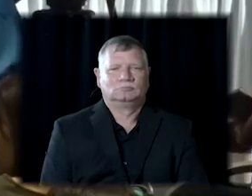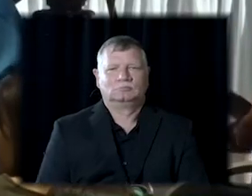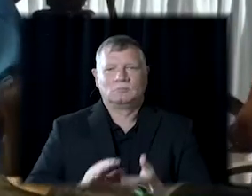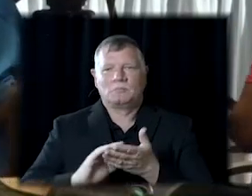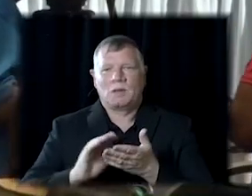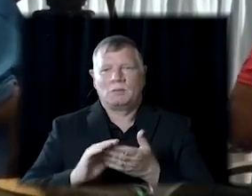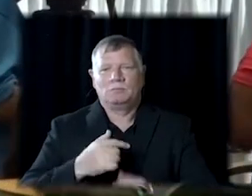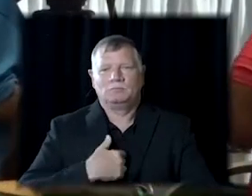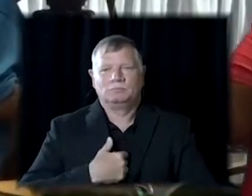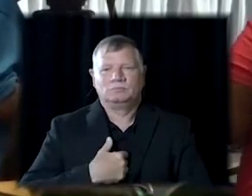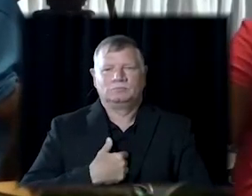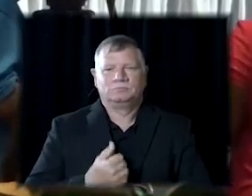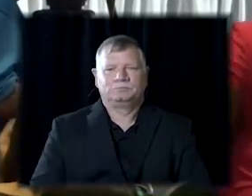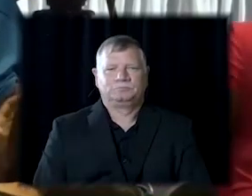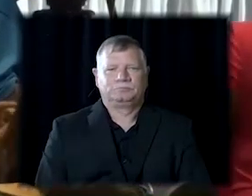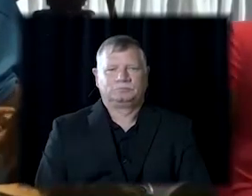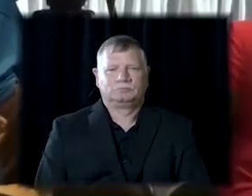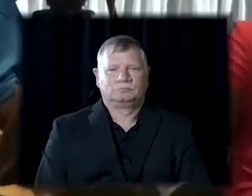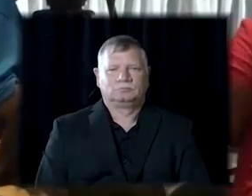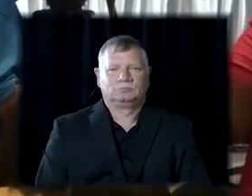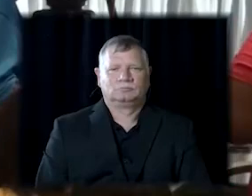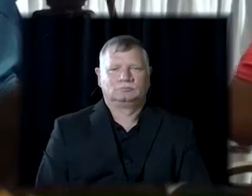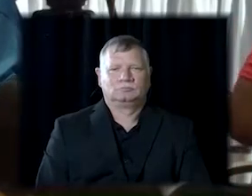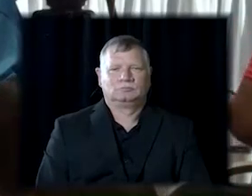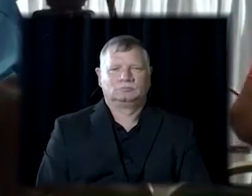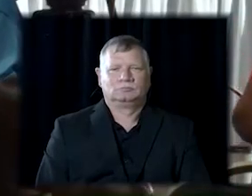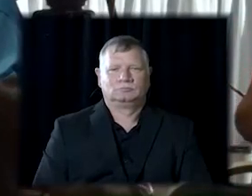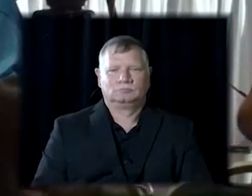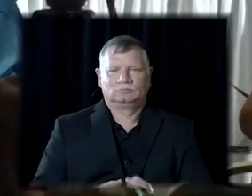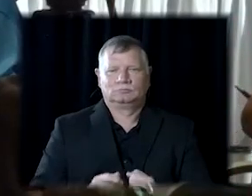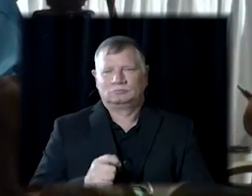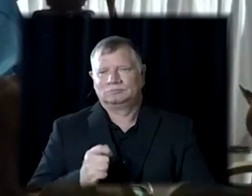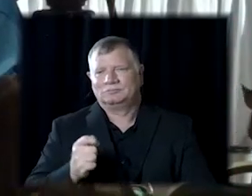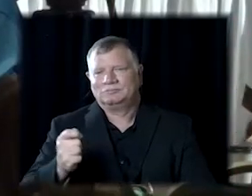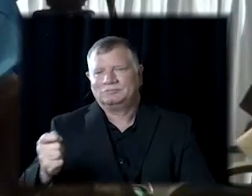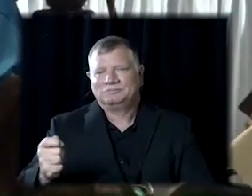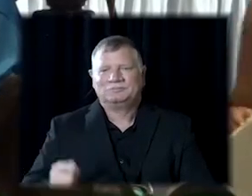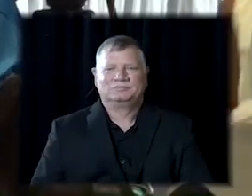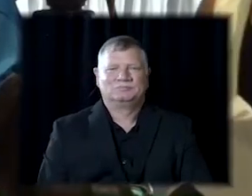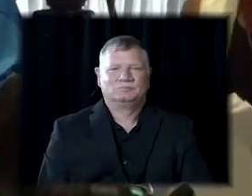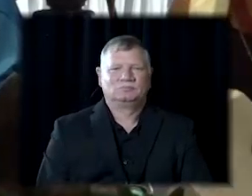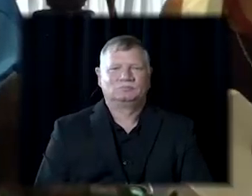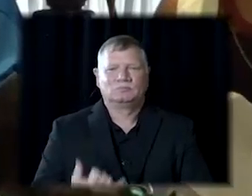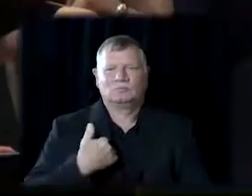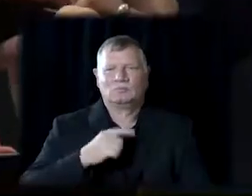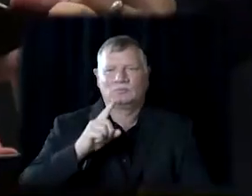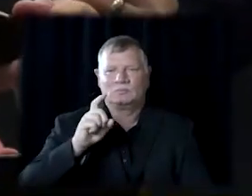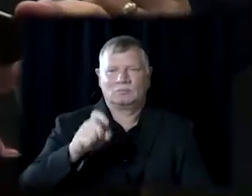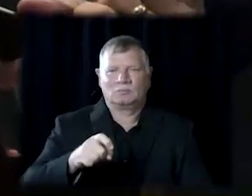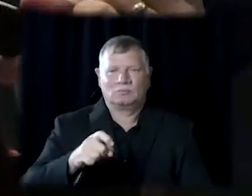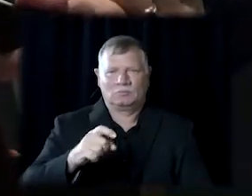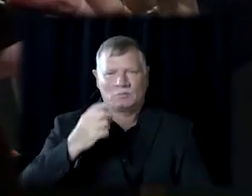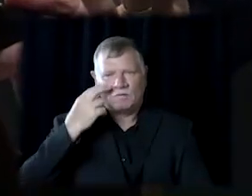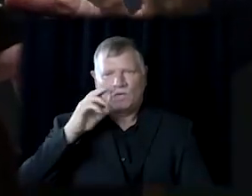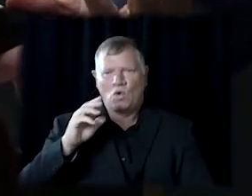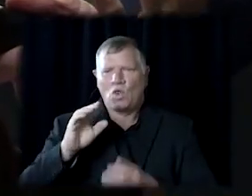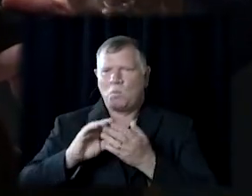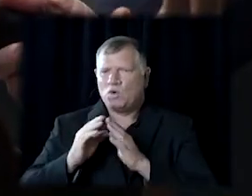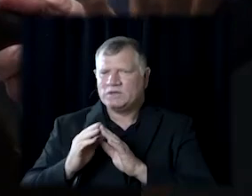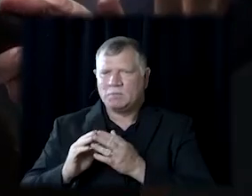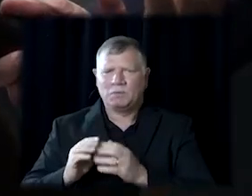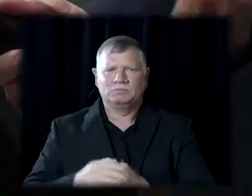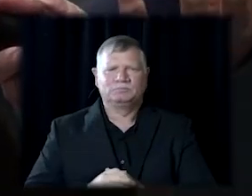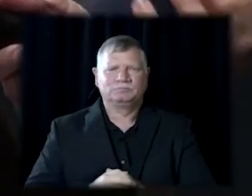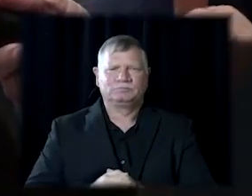Perdona un momentito, déjame esta ñapa, lo último. Buenas tardes, tenía una pregunta adicional con respecto a los municipios.